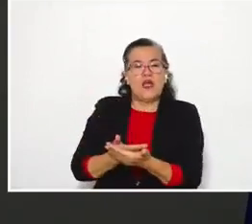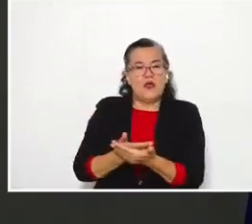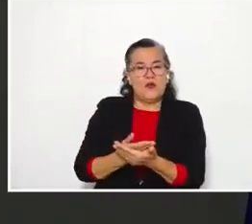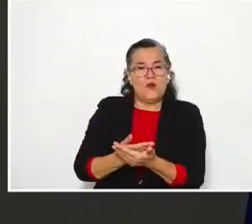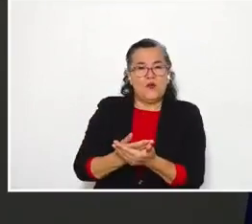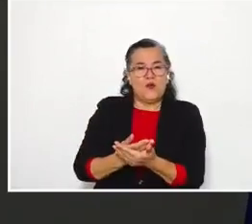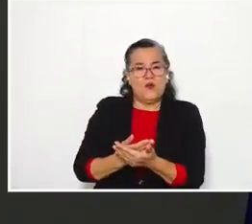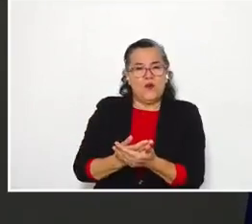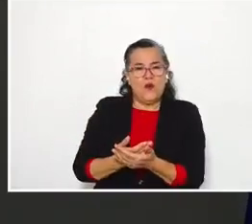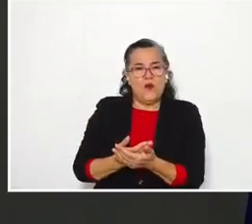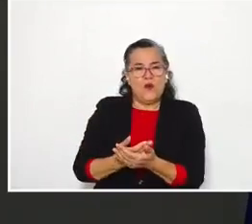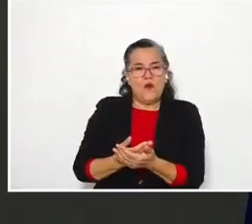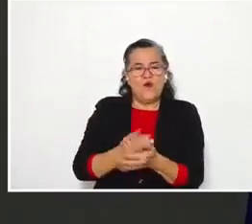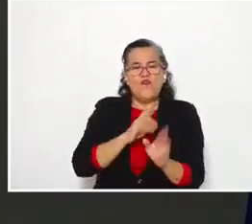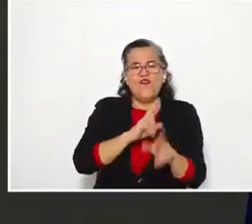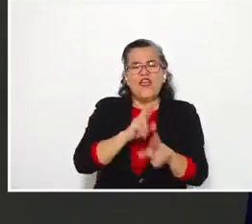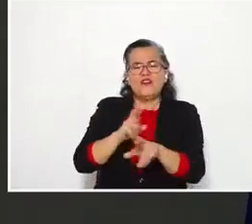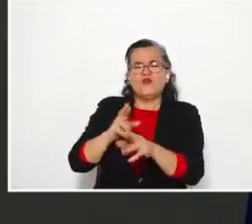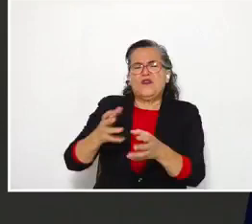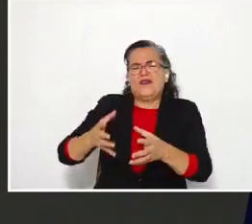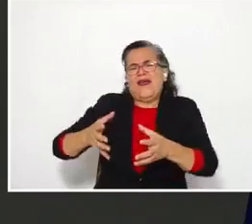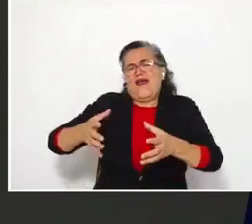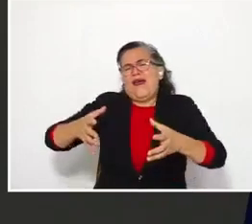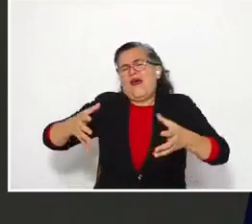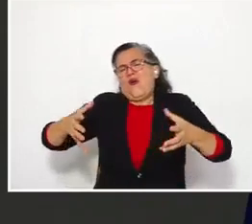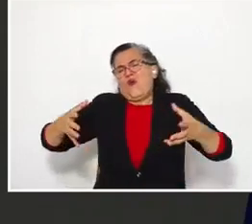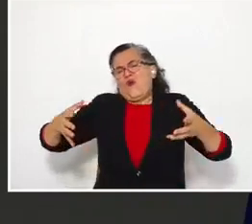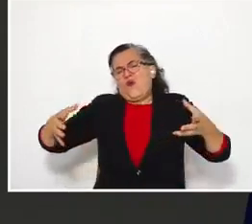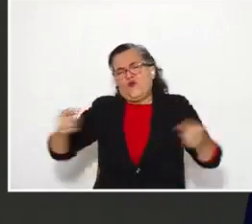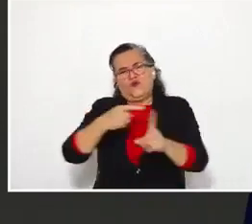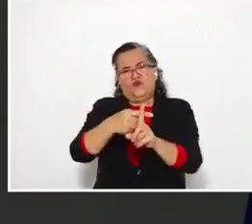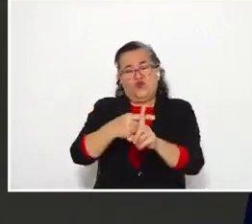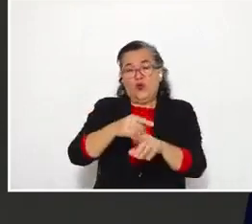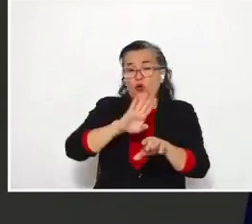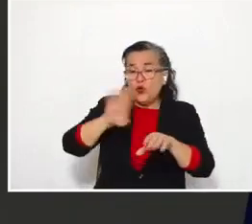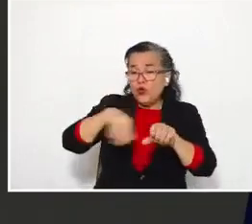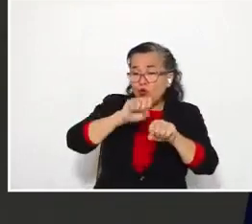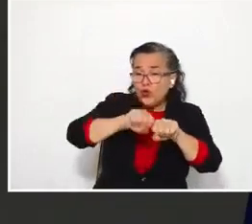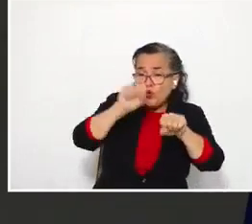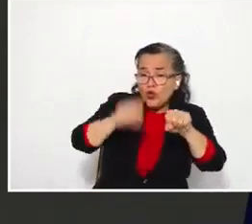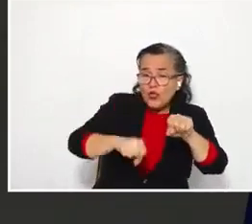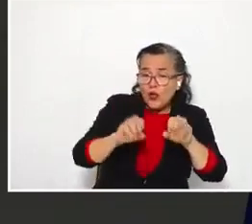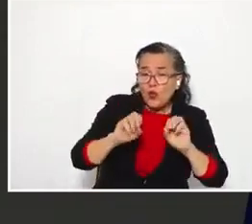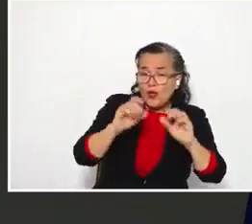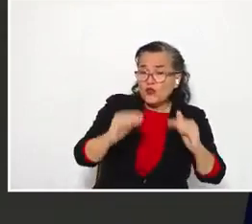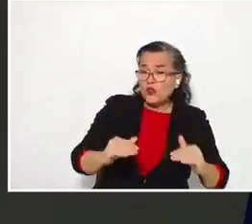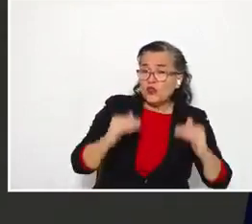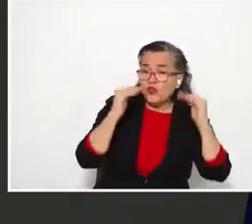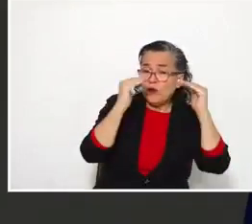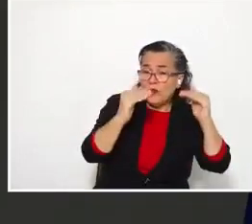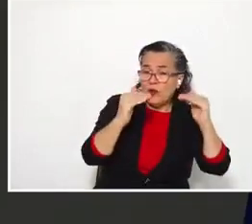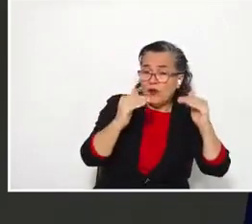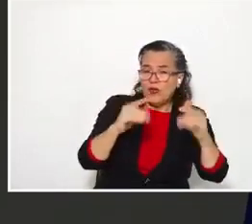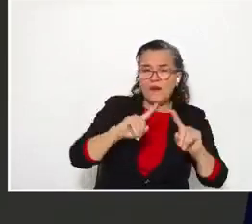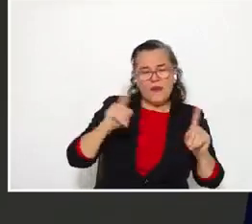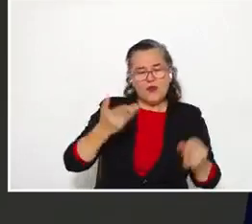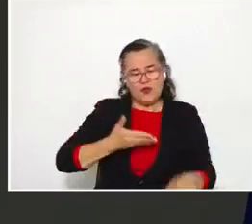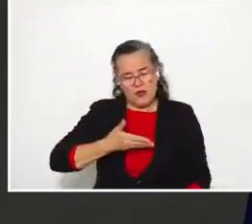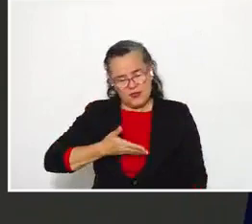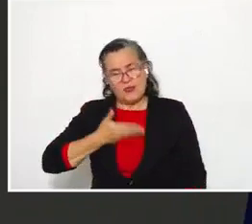vagonetas de resultados. Todo sistema de educación superior, perdonen que sea tan